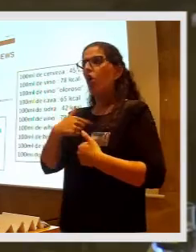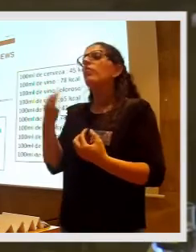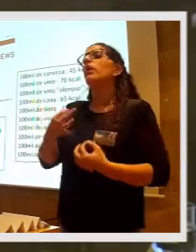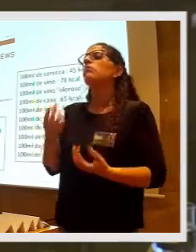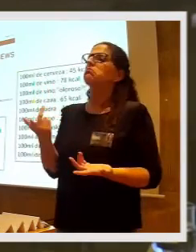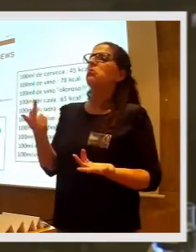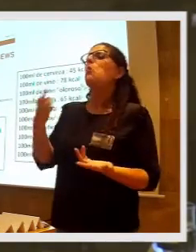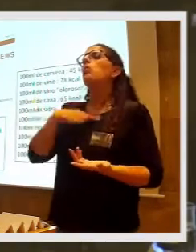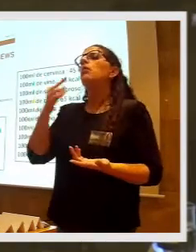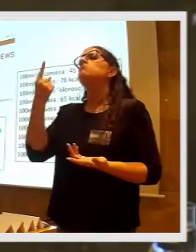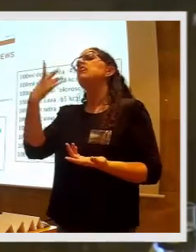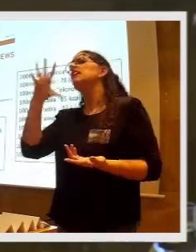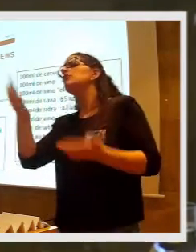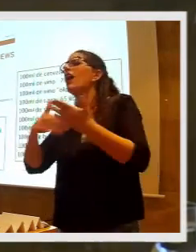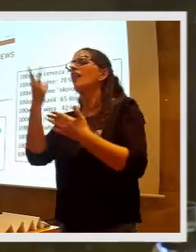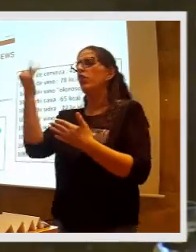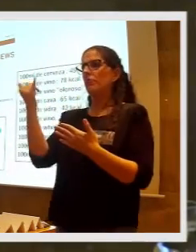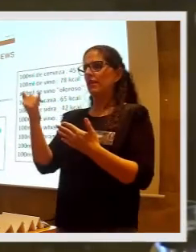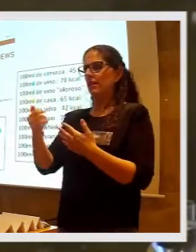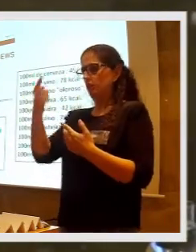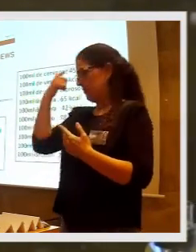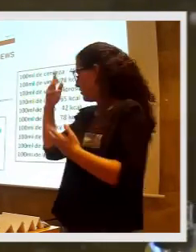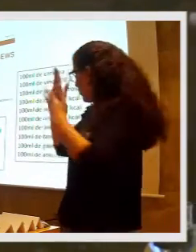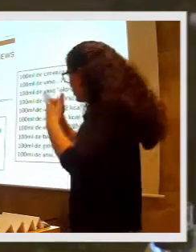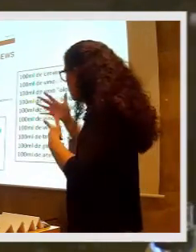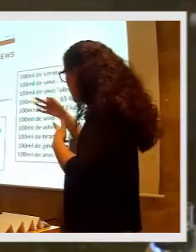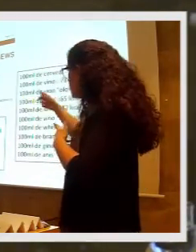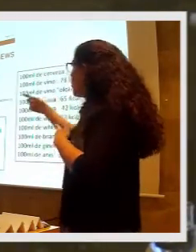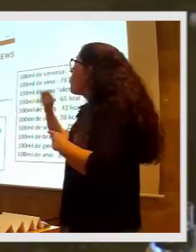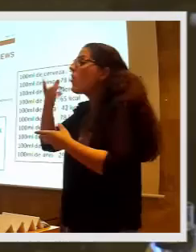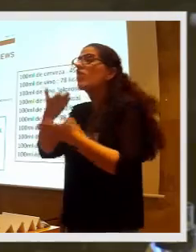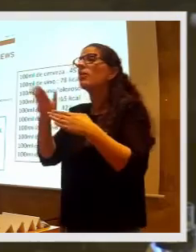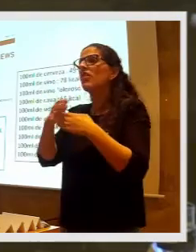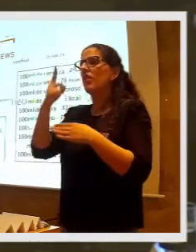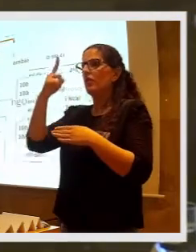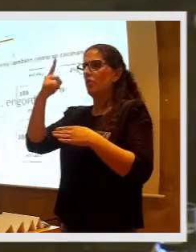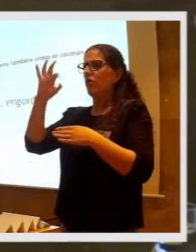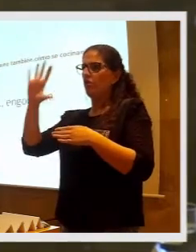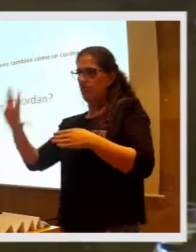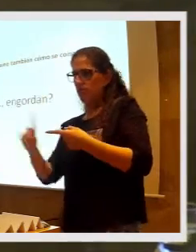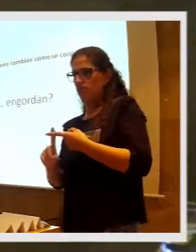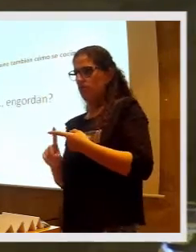cenas, pues además de los problemas que podrían derivarse de ese consumo de alcohol, también lo tendríamos con el tema de las